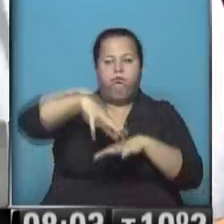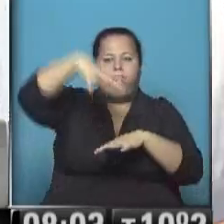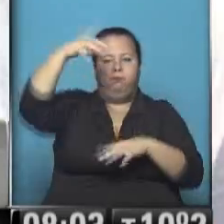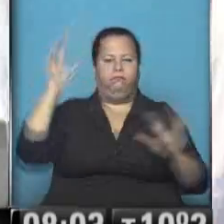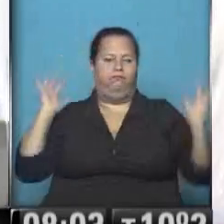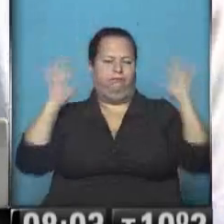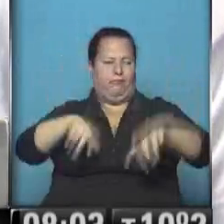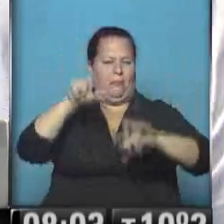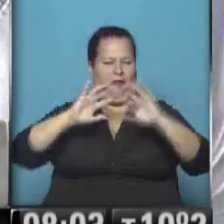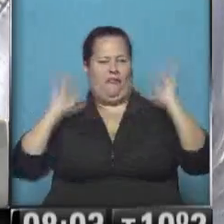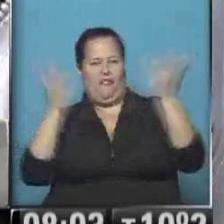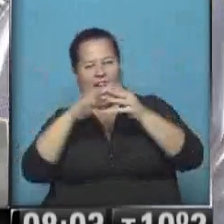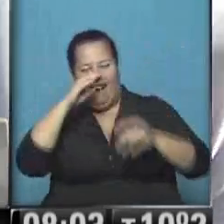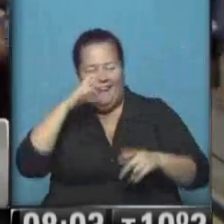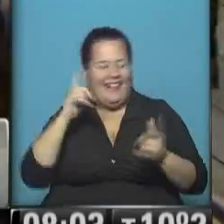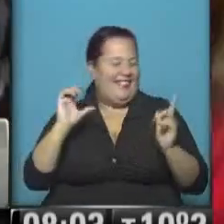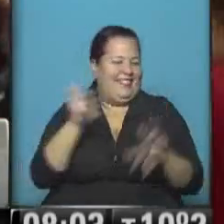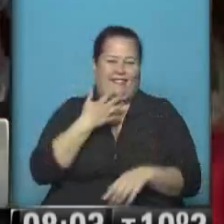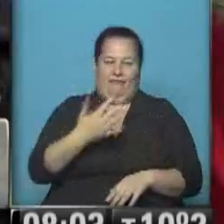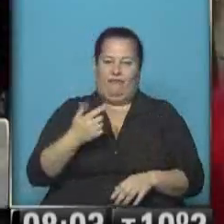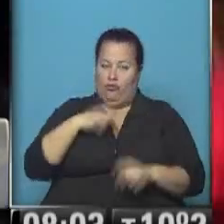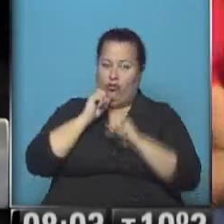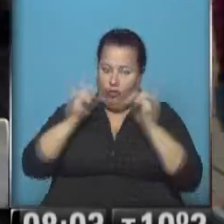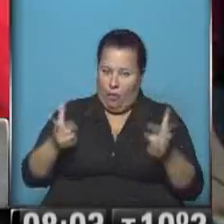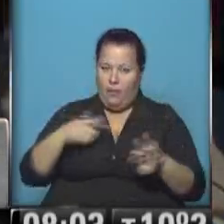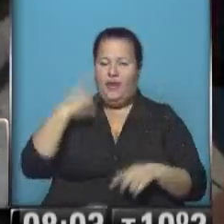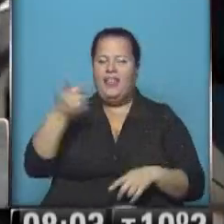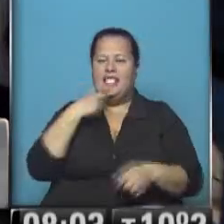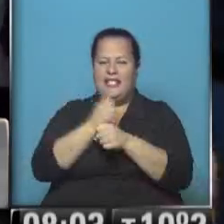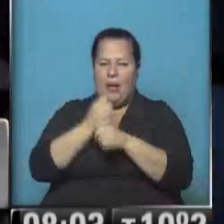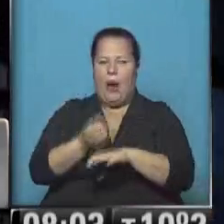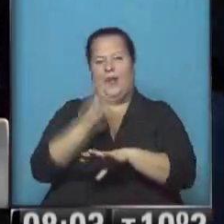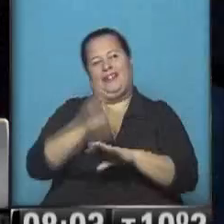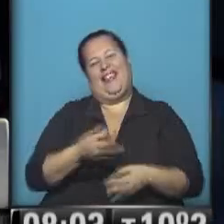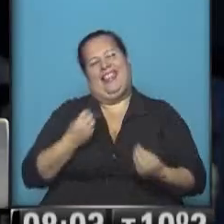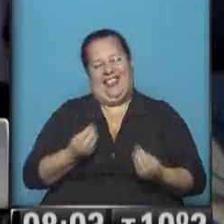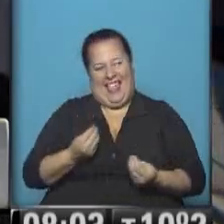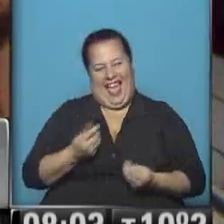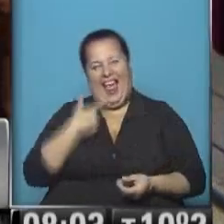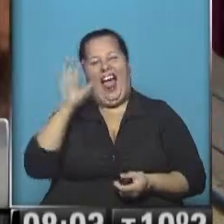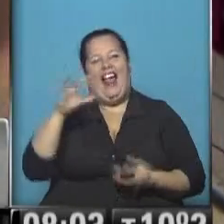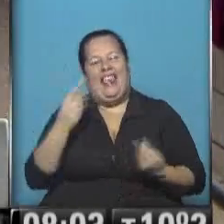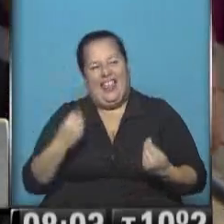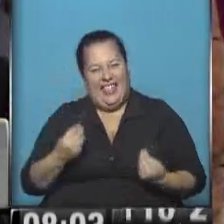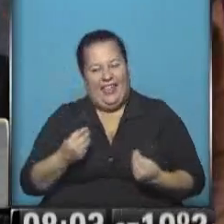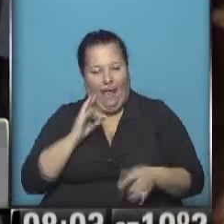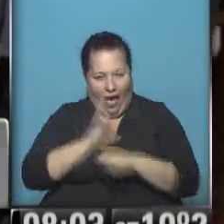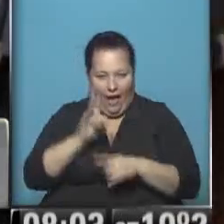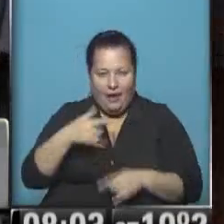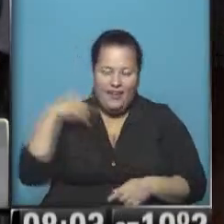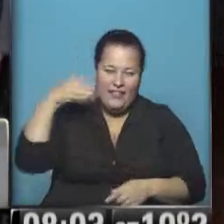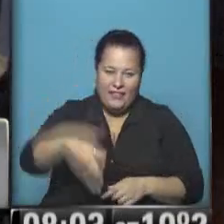empezó a llenar de gente realmente increíble me sorprendí la verdad que lo dijeron el trabajo y grabaciones dio dale de quién estaba hablando y bueno